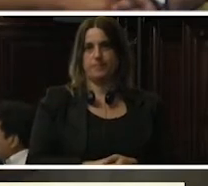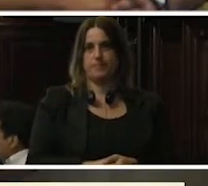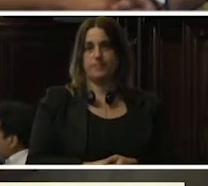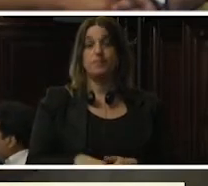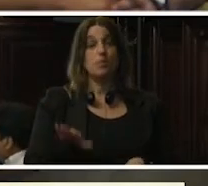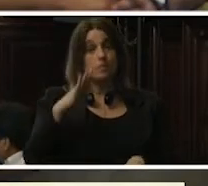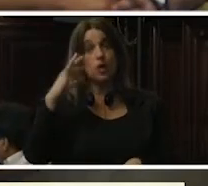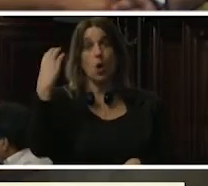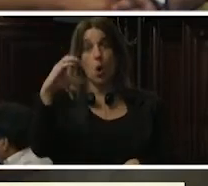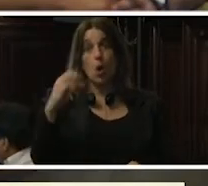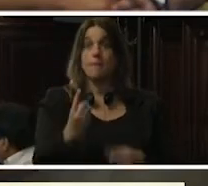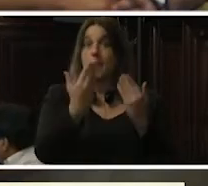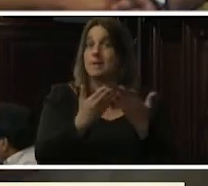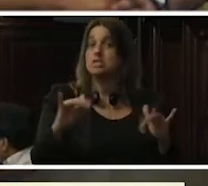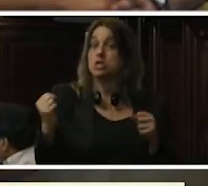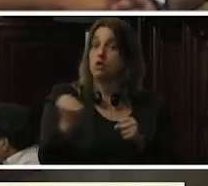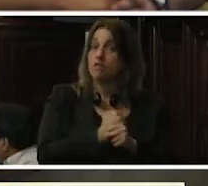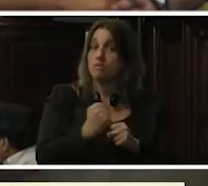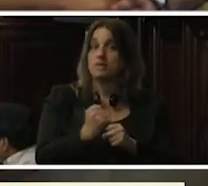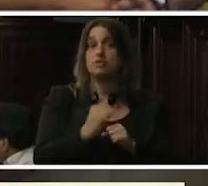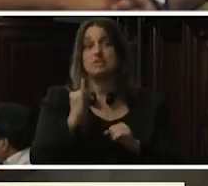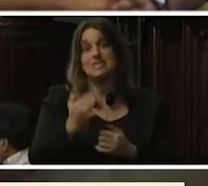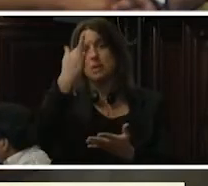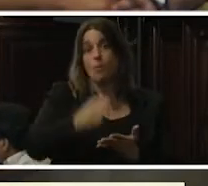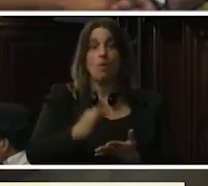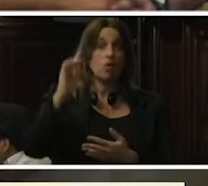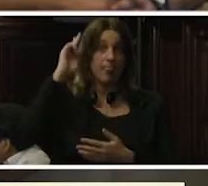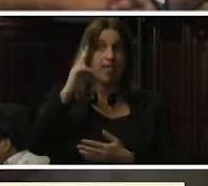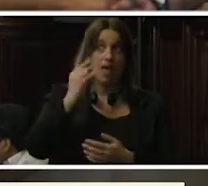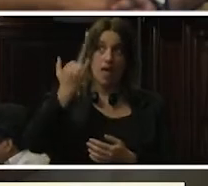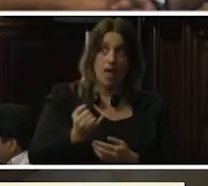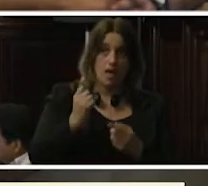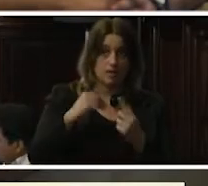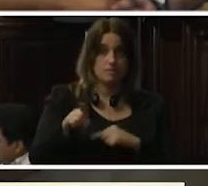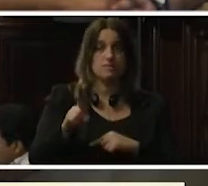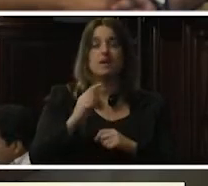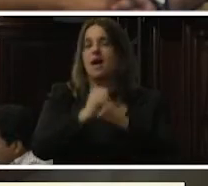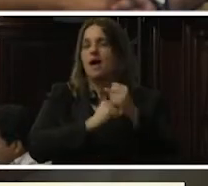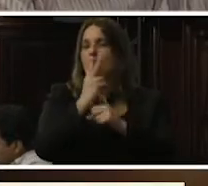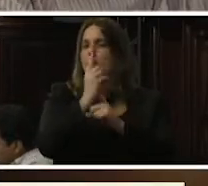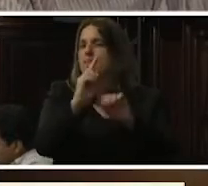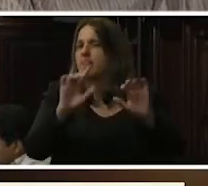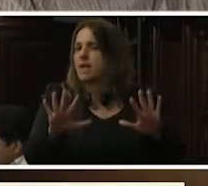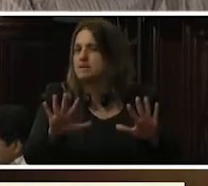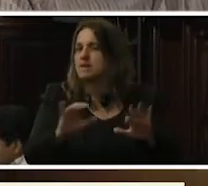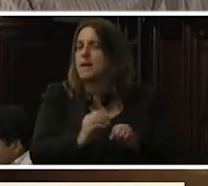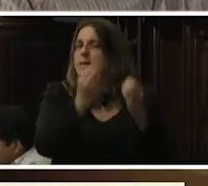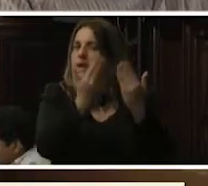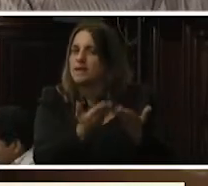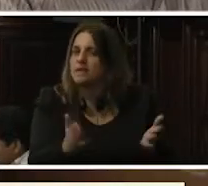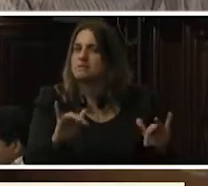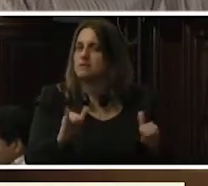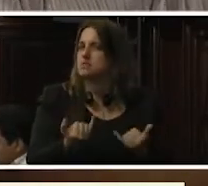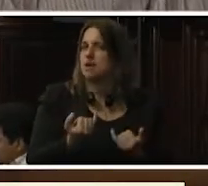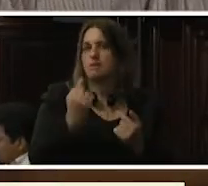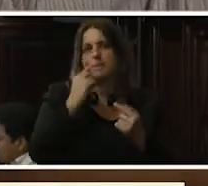En Colombia, a partir de la confirmación de la presencia de pueblos indígenas aislados, Yuri Pacé, en 2010, se inicia la implementación